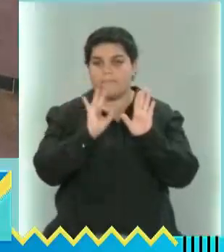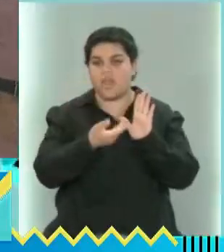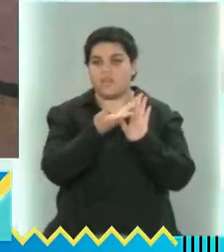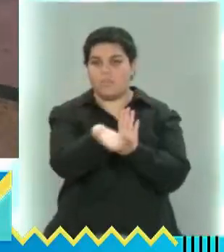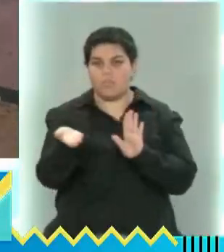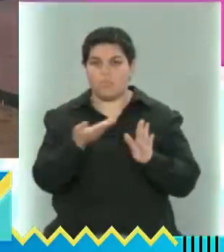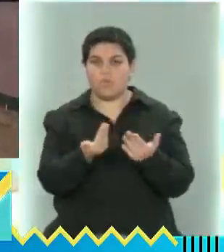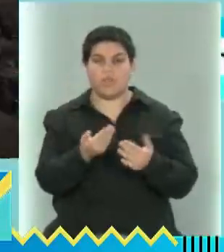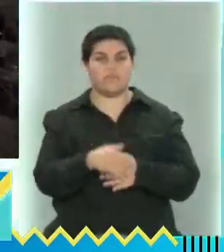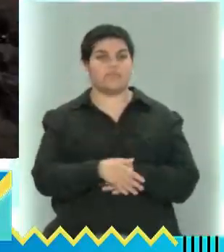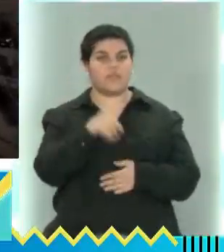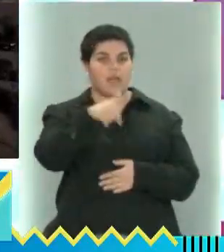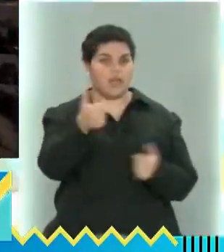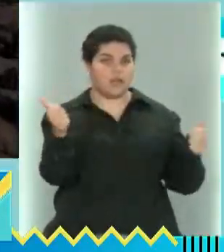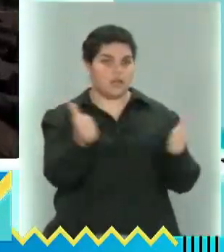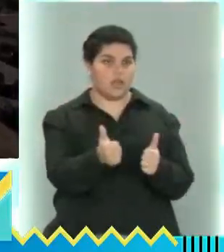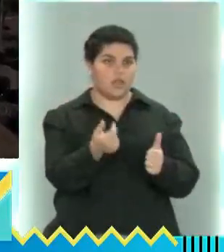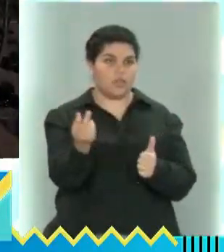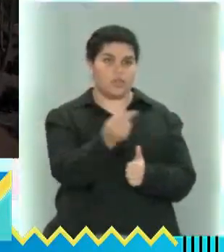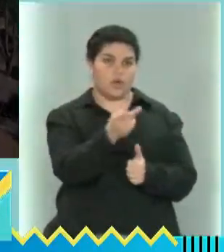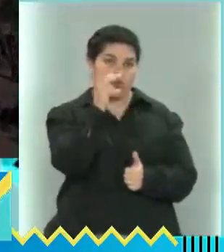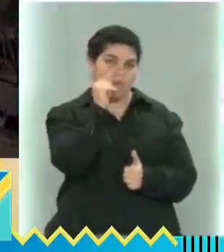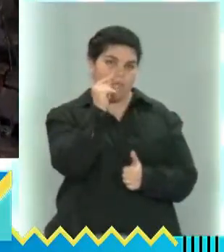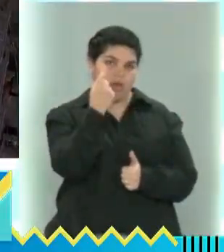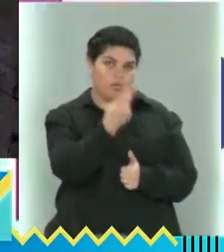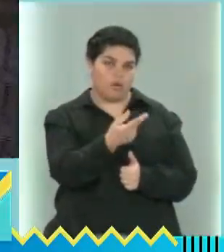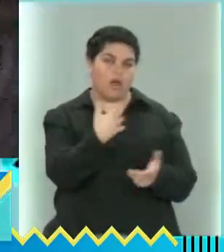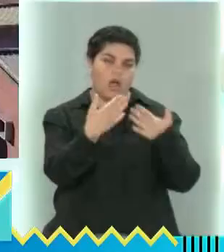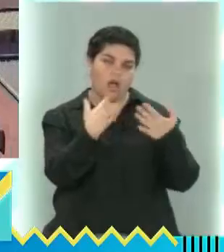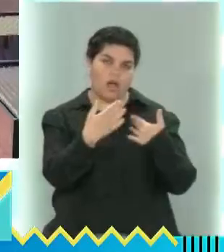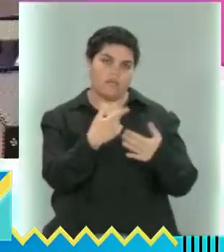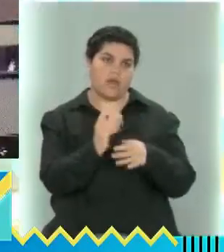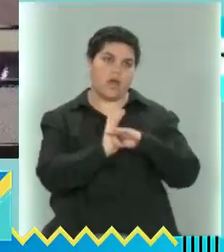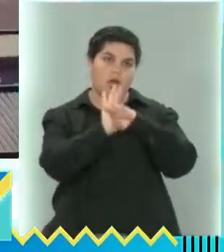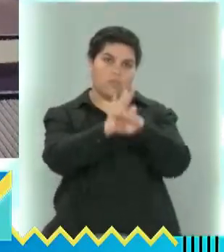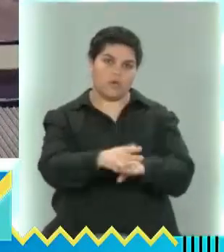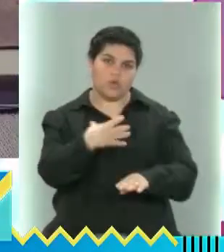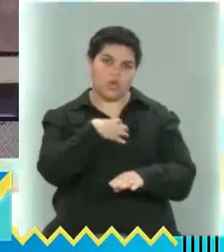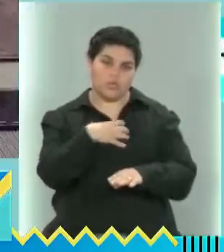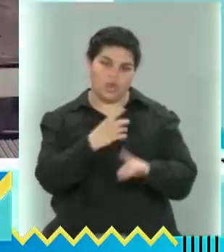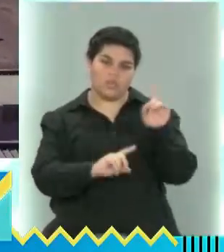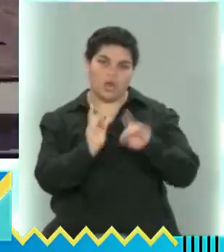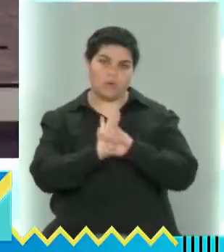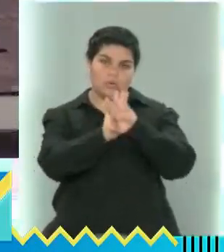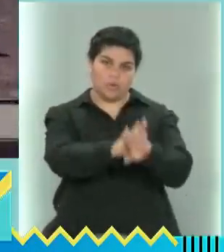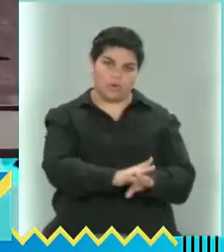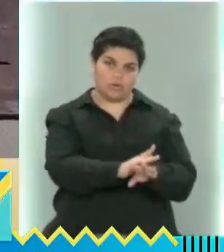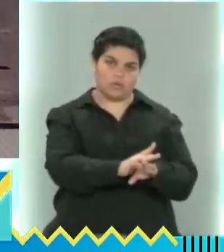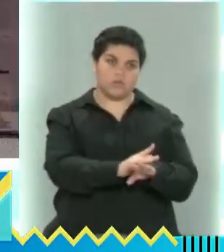Bien, Francisca, te comento, acá en el piso tenemos a dos padres y hemos estado hablando, bueno, del apoyo de los estudiantes a los